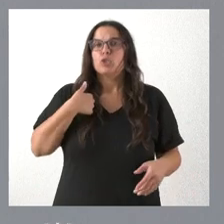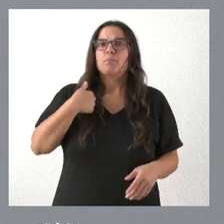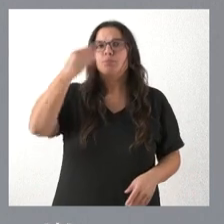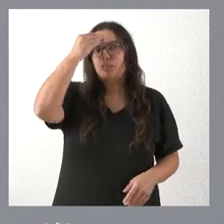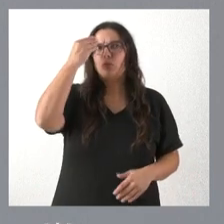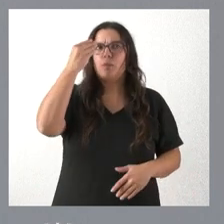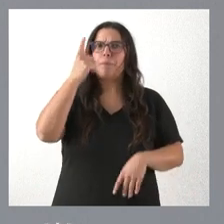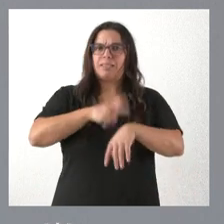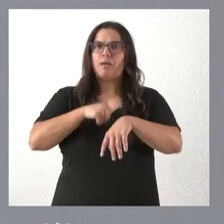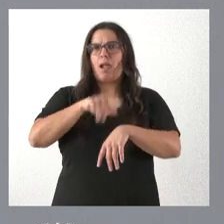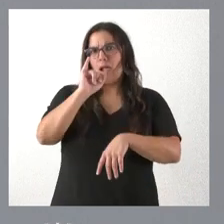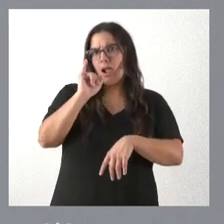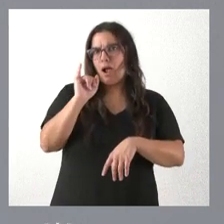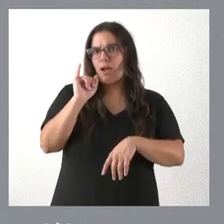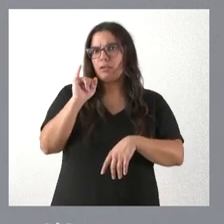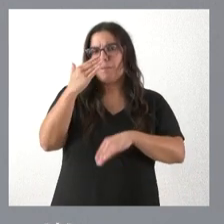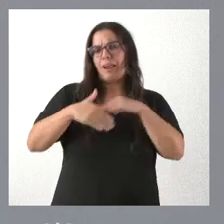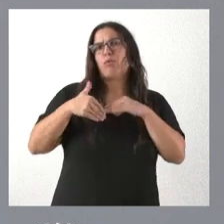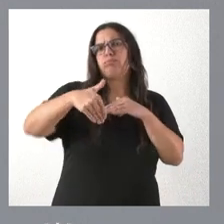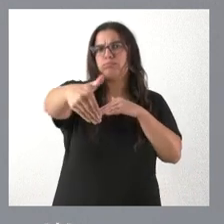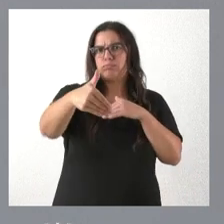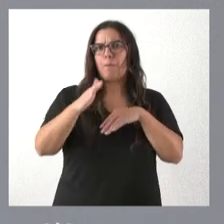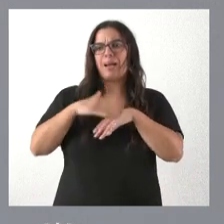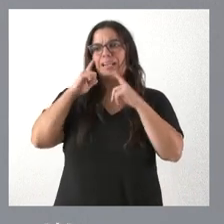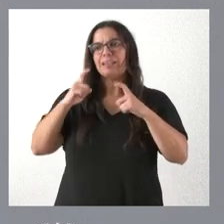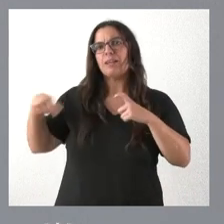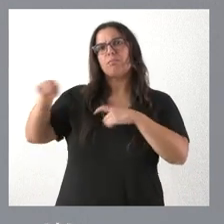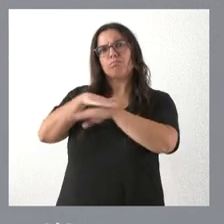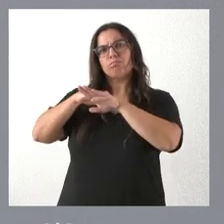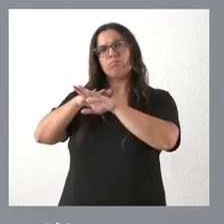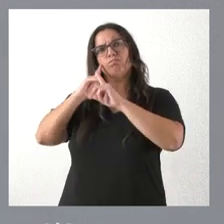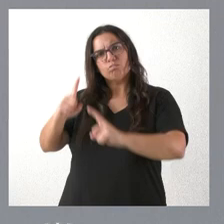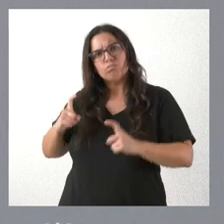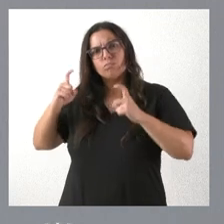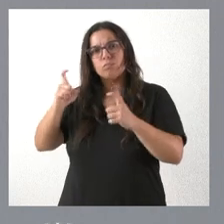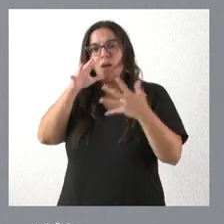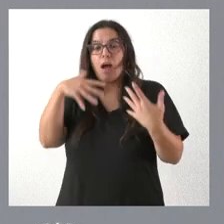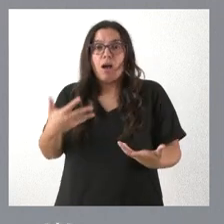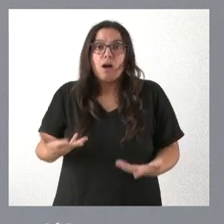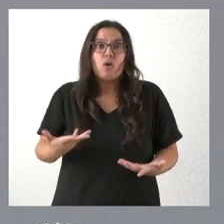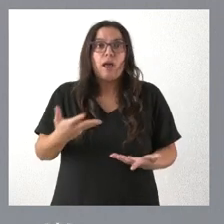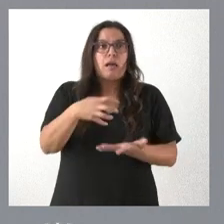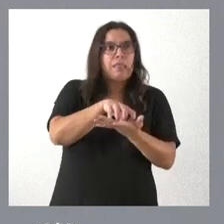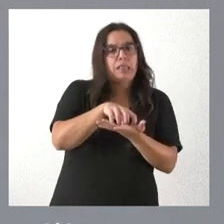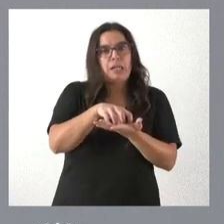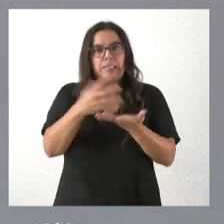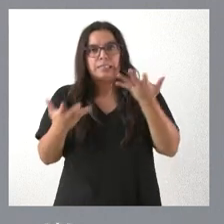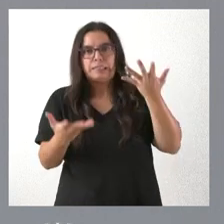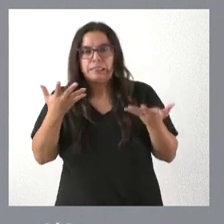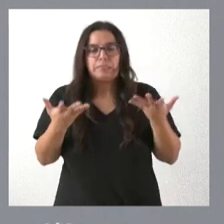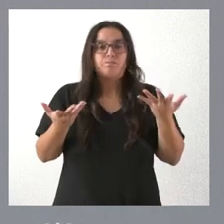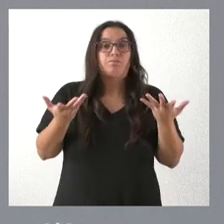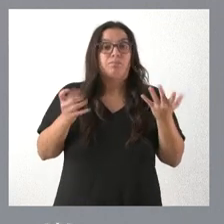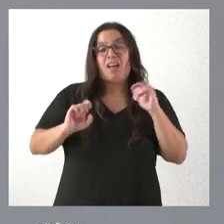plazo todavía para que el gobierno haga ese esfuerzo para que lo que actualmente es una indefinición que afecta sobre todo